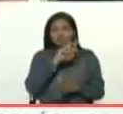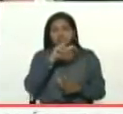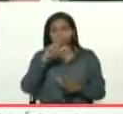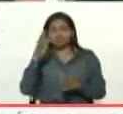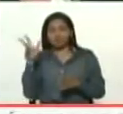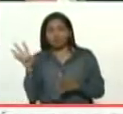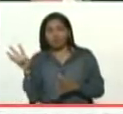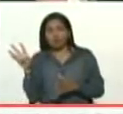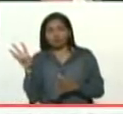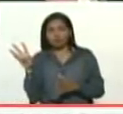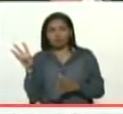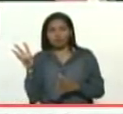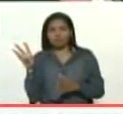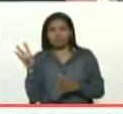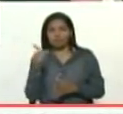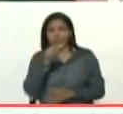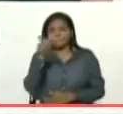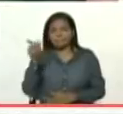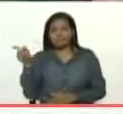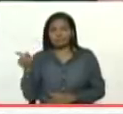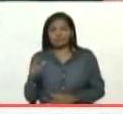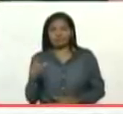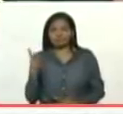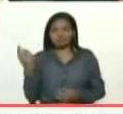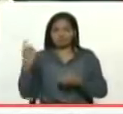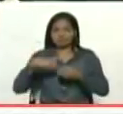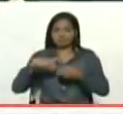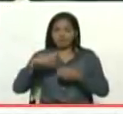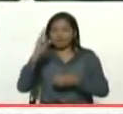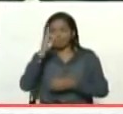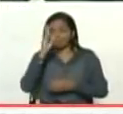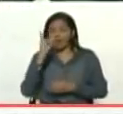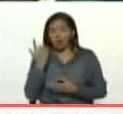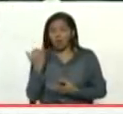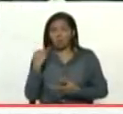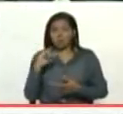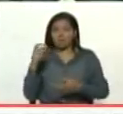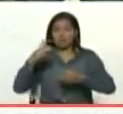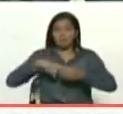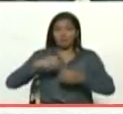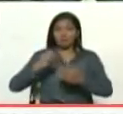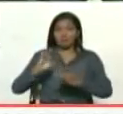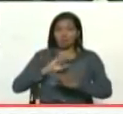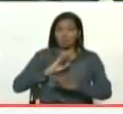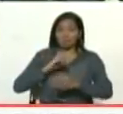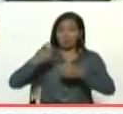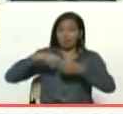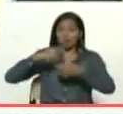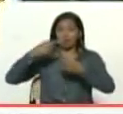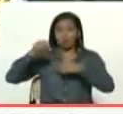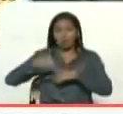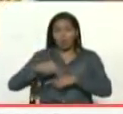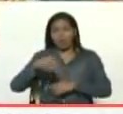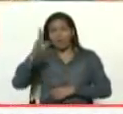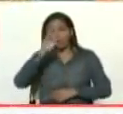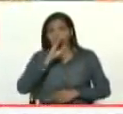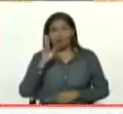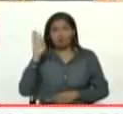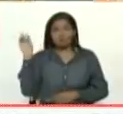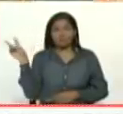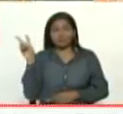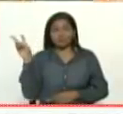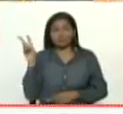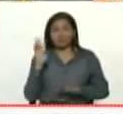4.416.134 clientes con cuentas bancarias dentro del banco. Hoy el Banco de Venezuela pasó